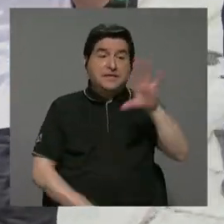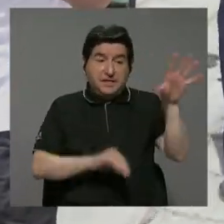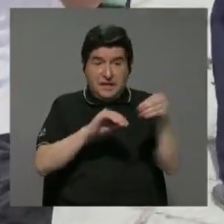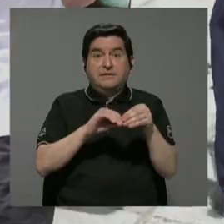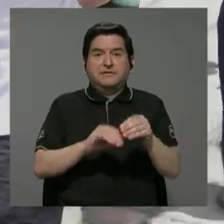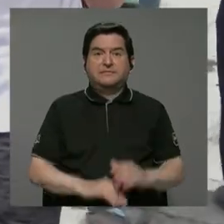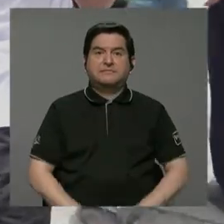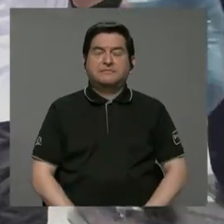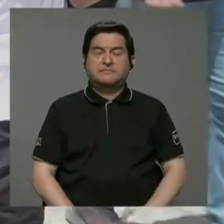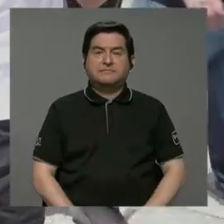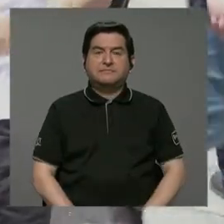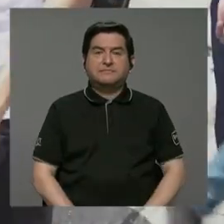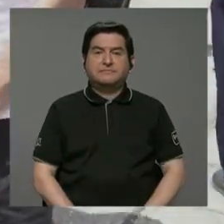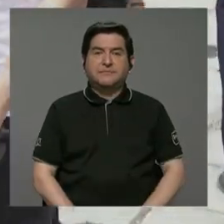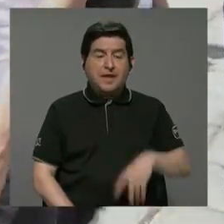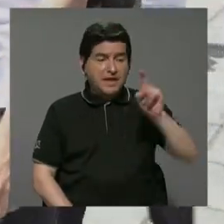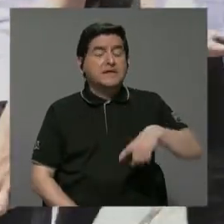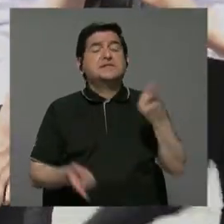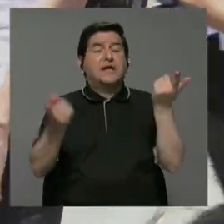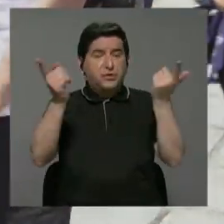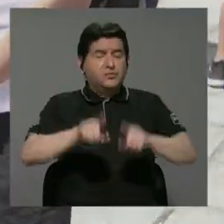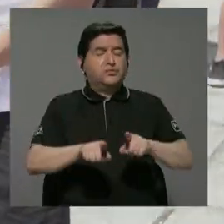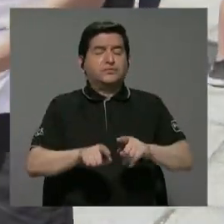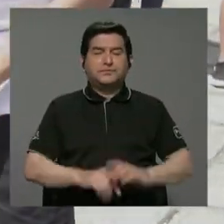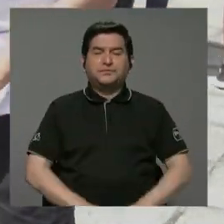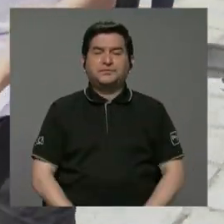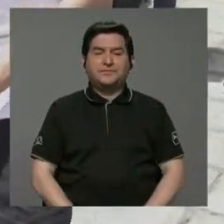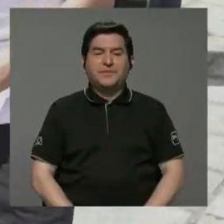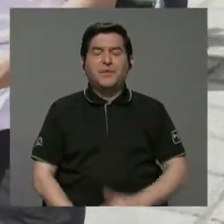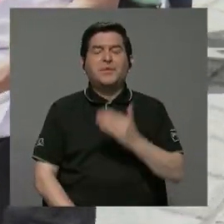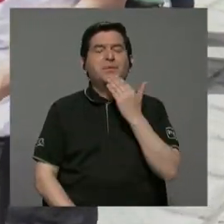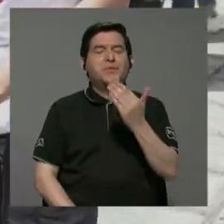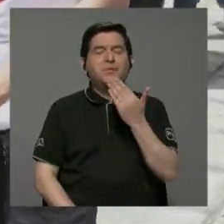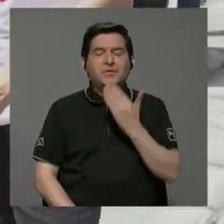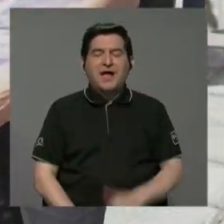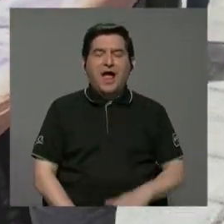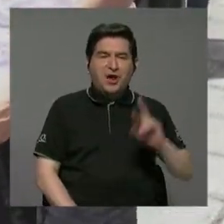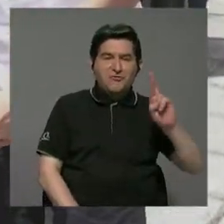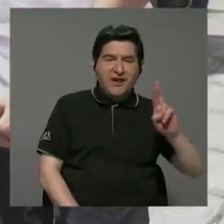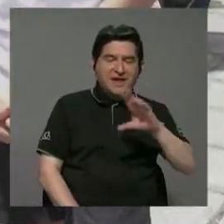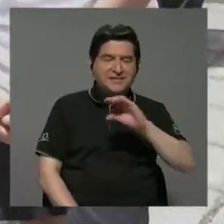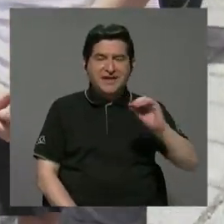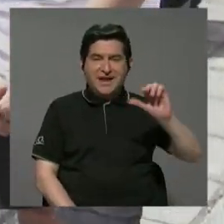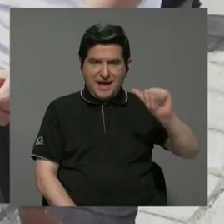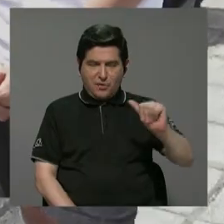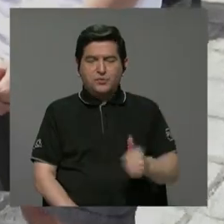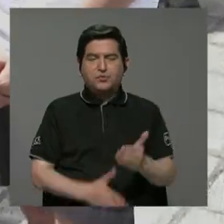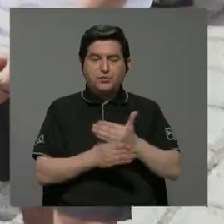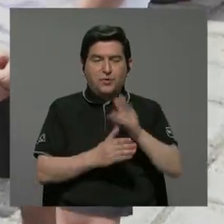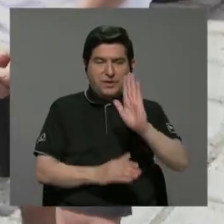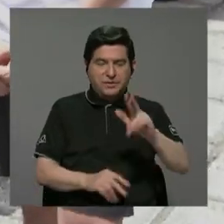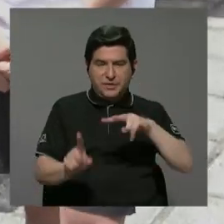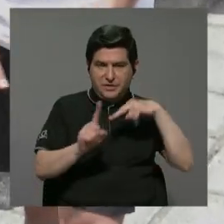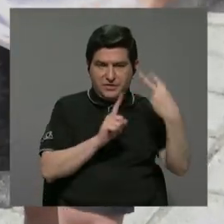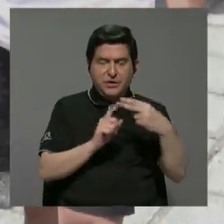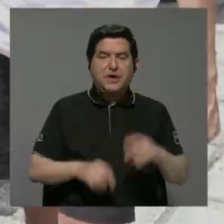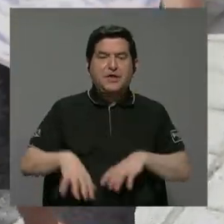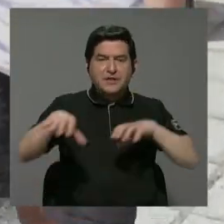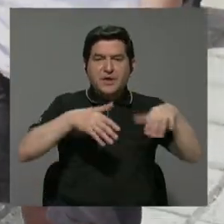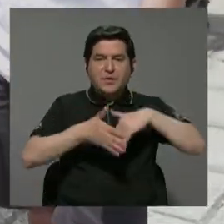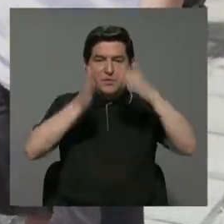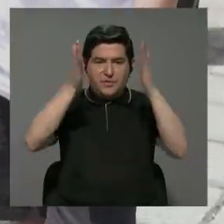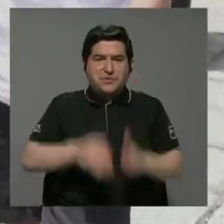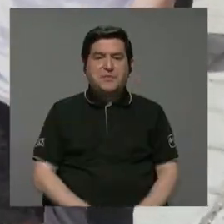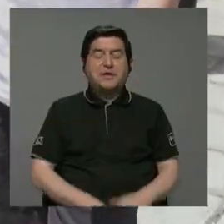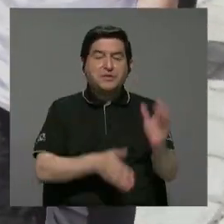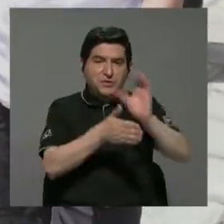¿verdad? Eso es algo que se tiene que dar. Bueno, le agradezco mucho a Rachel y a Augusto que nos hayan compartido su visión desde el movimiento estudiantil, tanto